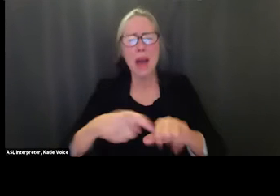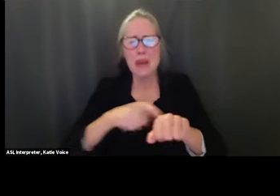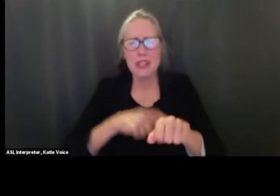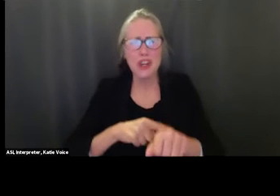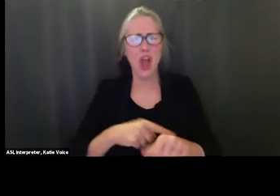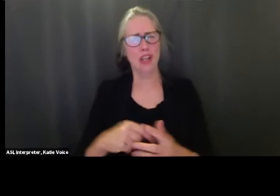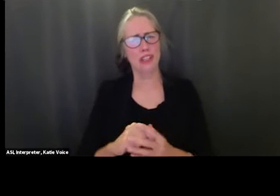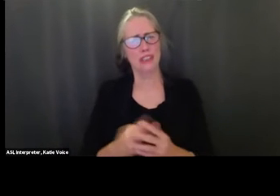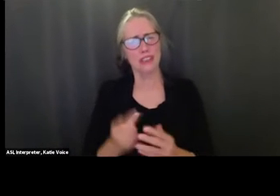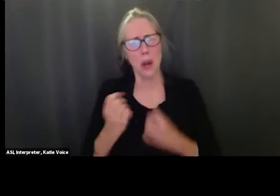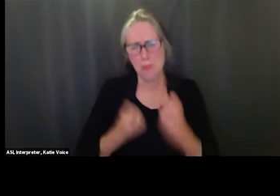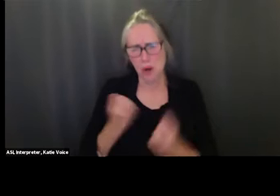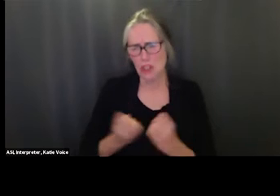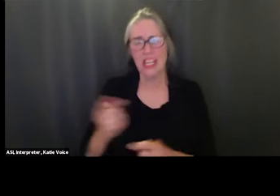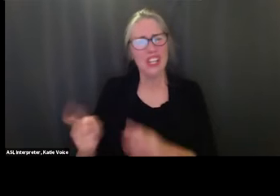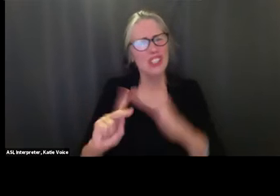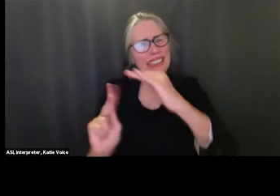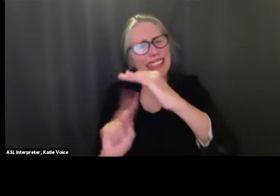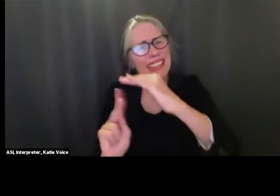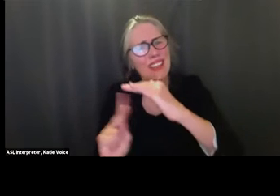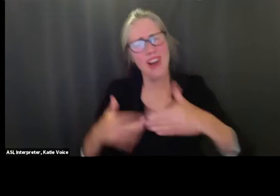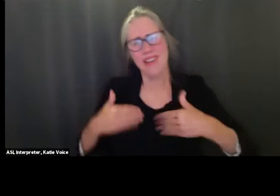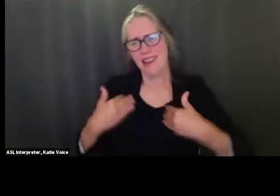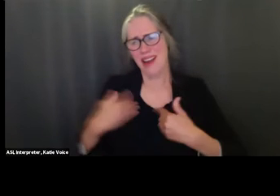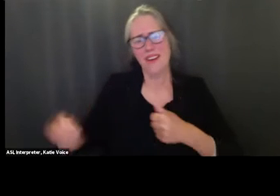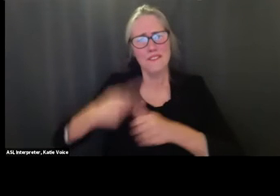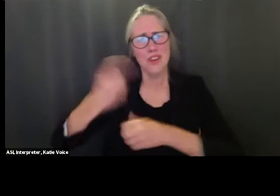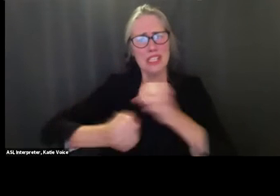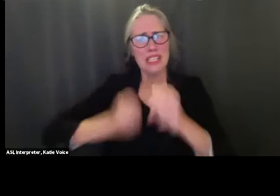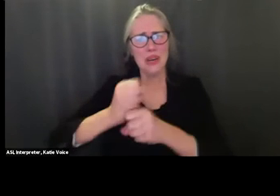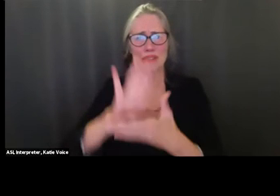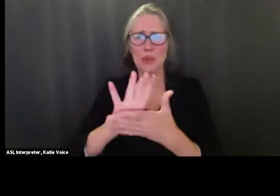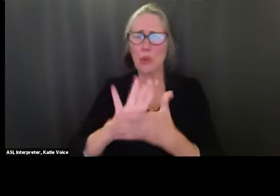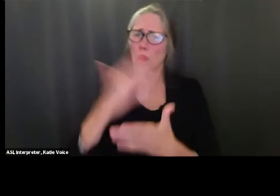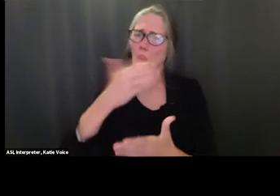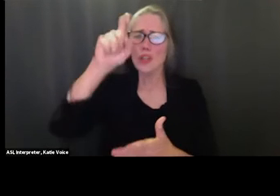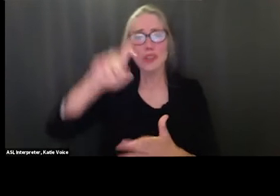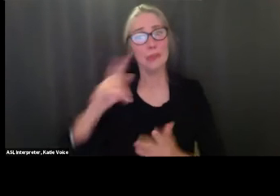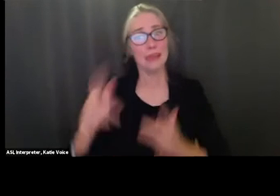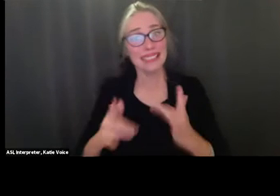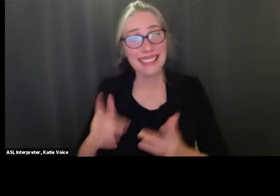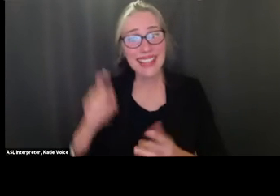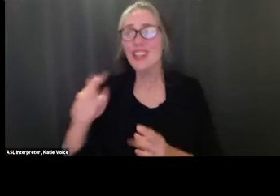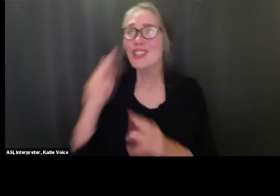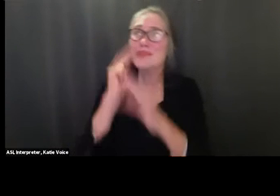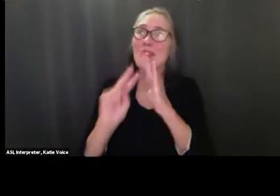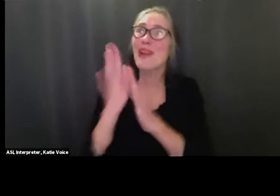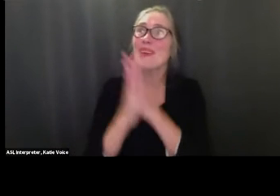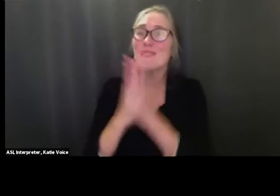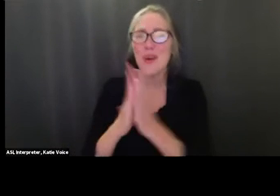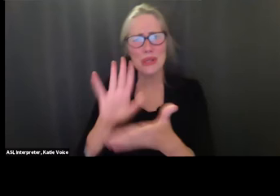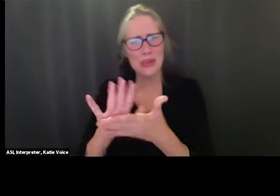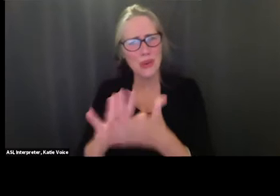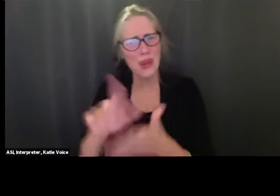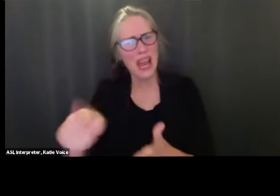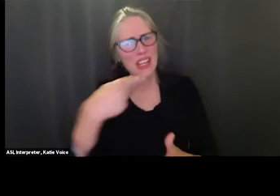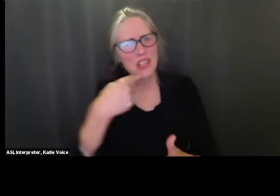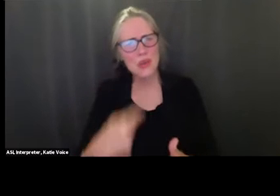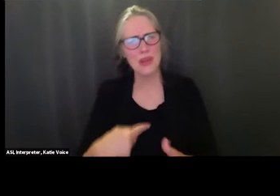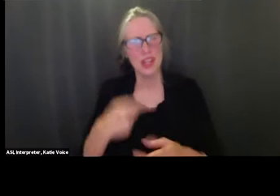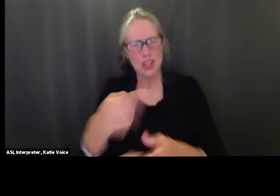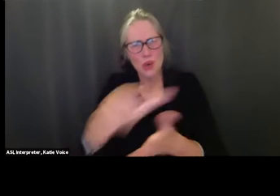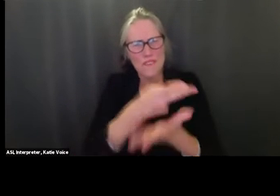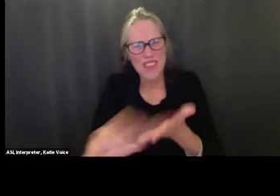kinder. Este es su primer año de escuela. Debería estar emocionada, debería estar entusiasmada de ir a la escuela, pero la odia.